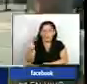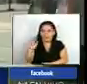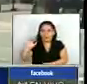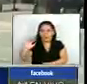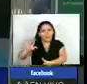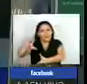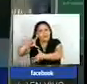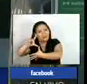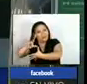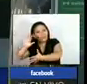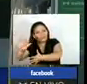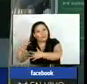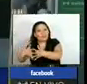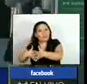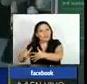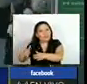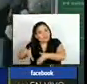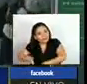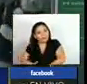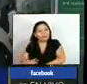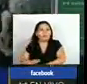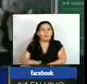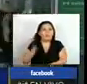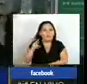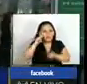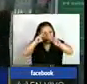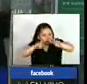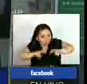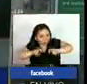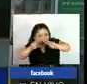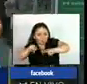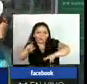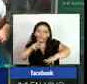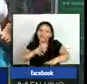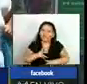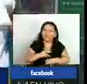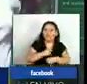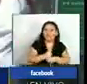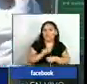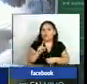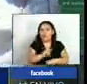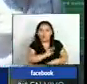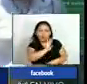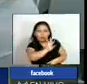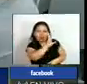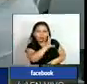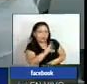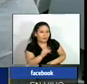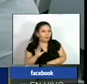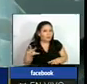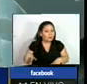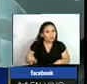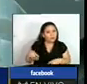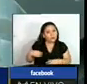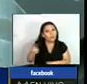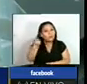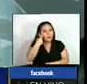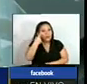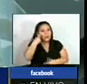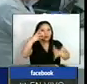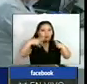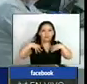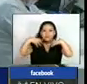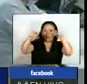latinos. Los hallazgos reflejan una general desconfianza entre los afrodescendientes hacia la industria del cuidado de la salud